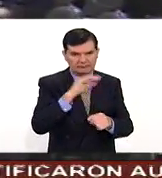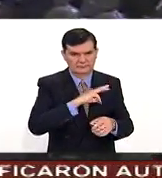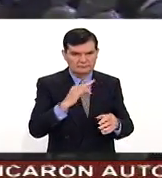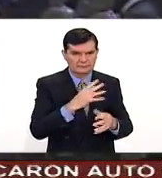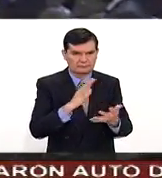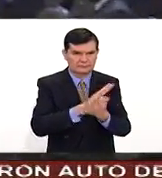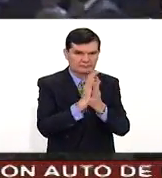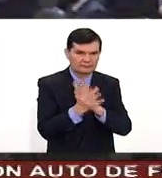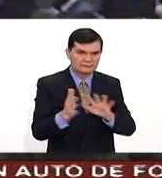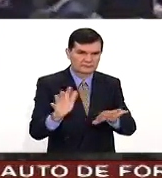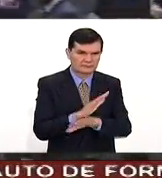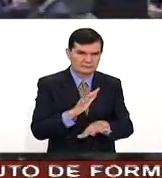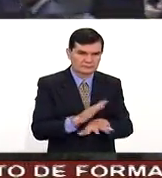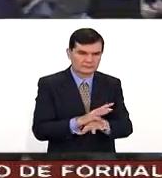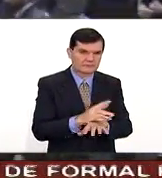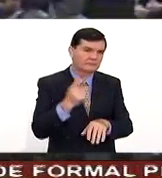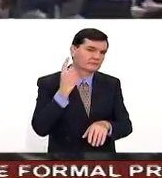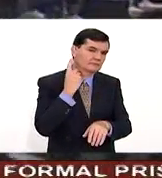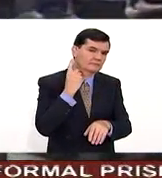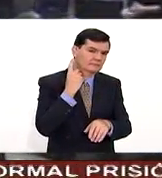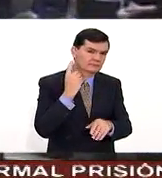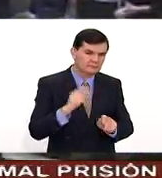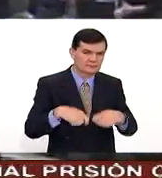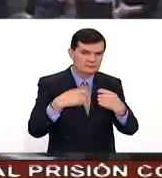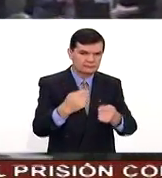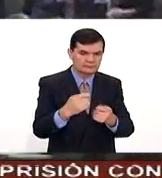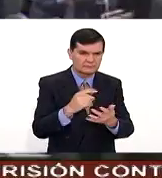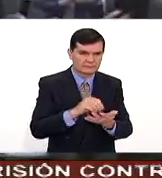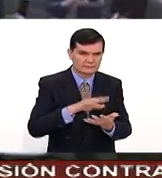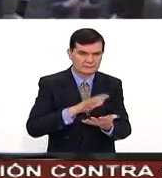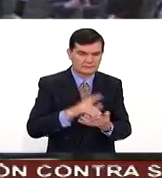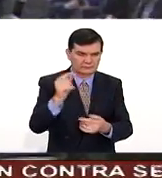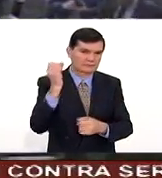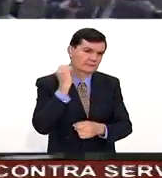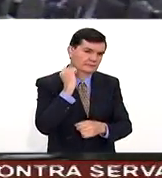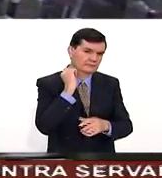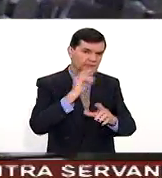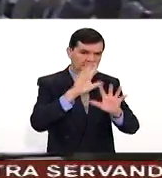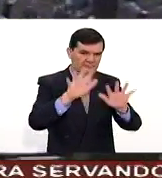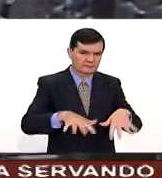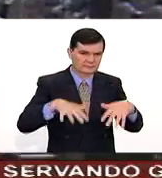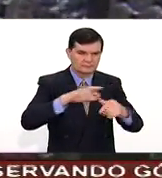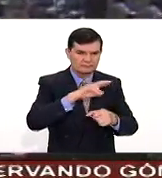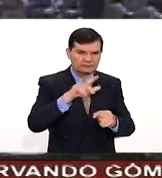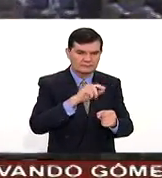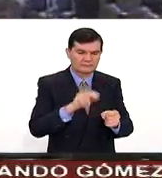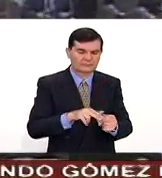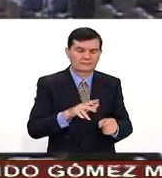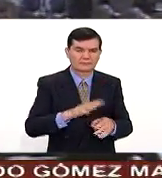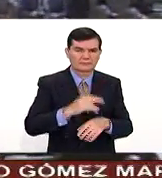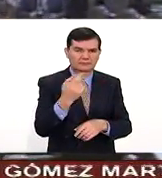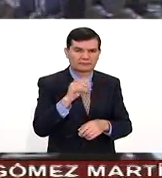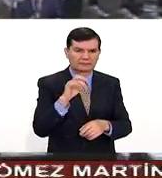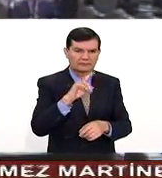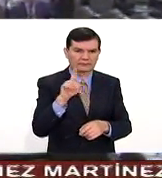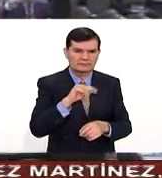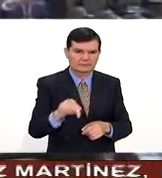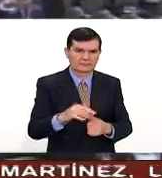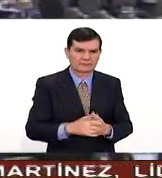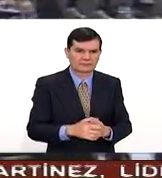su transformación. Los diputados turnaron el dictamen al Senado de la República. Con información de Gilberto